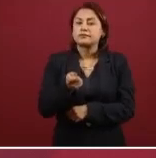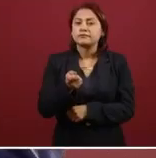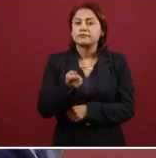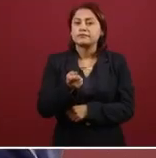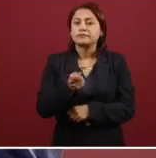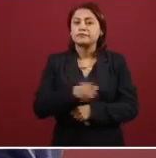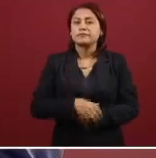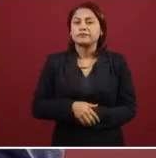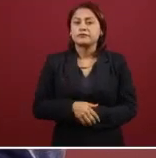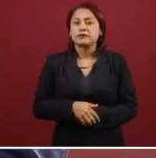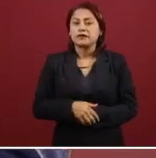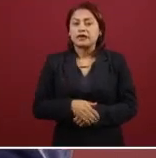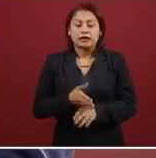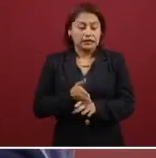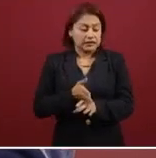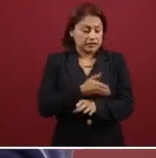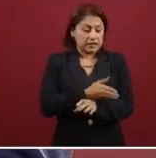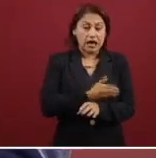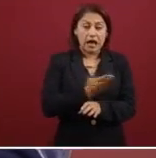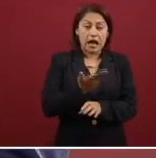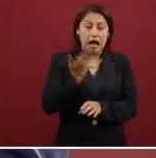al modelo,